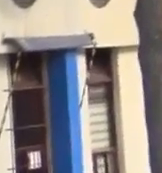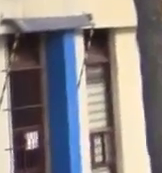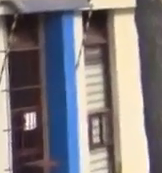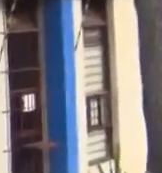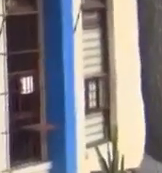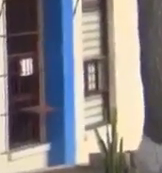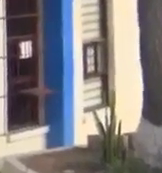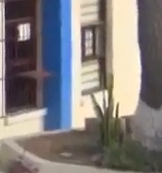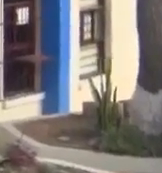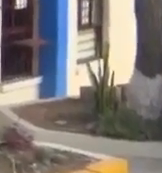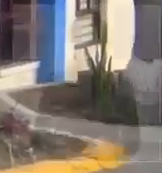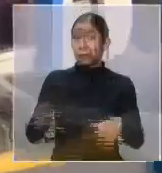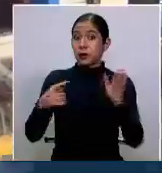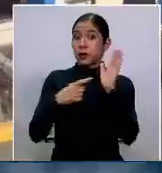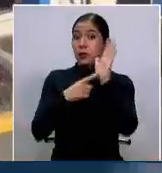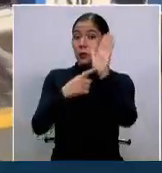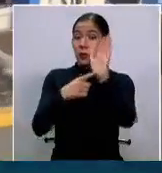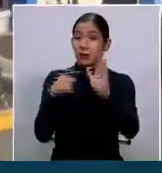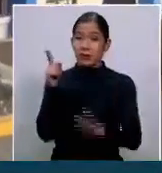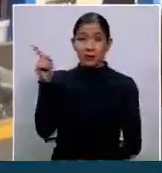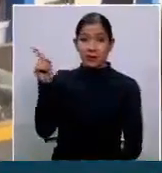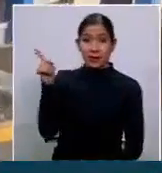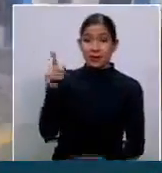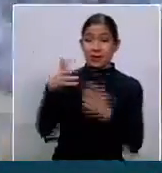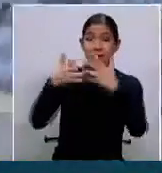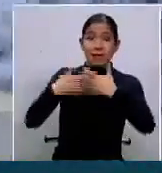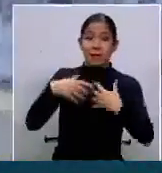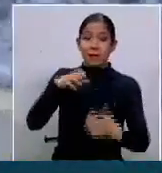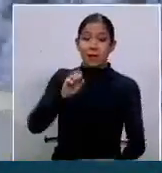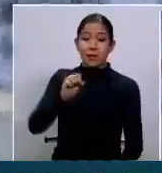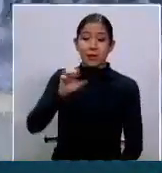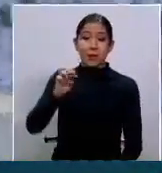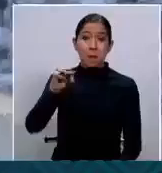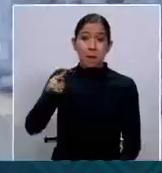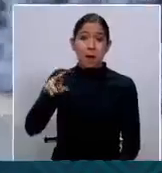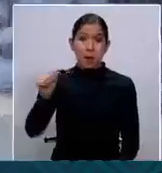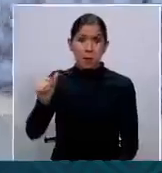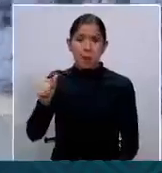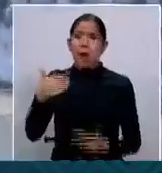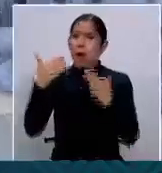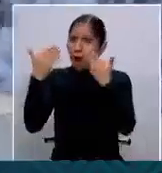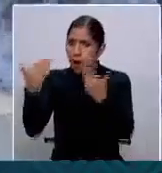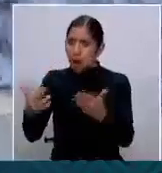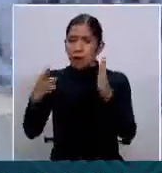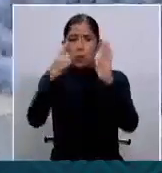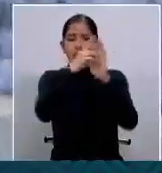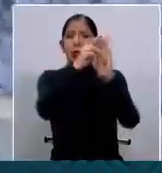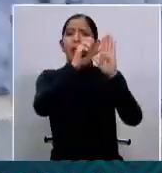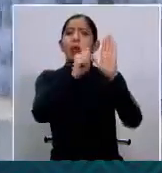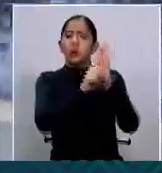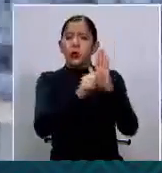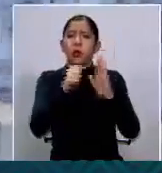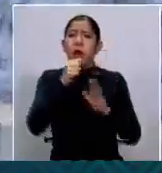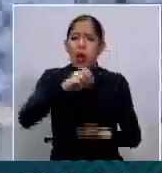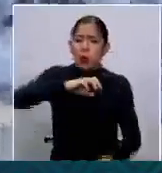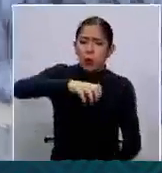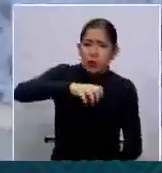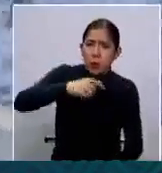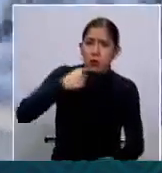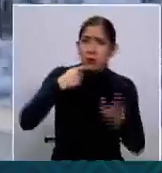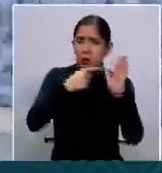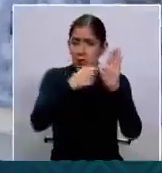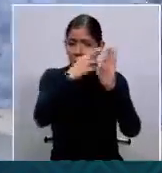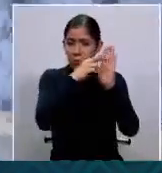Tras revelarse que Semapa incumple con la resolución emitida por la Autoridad de Fiscalización y Control Social de Agua Potable y Saneamiento Básico,